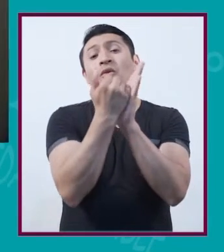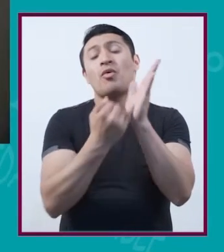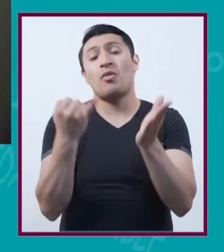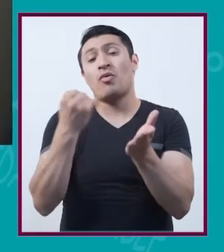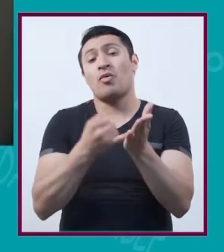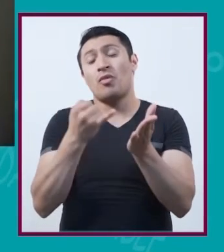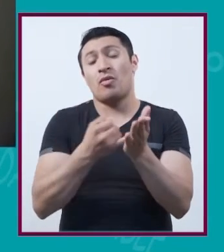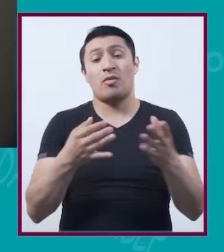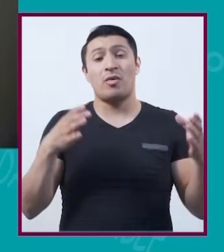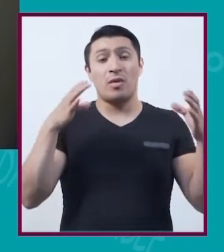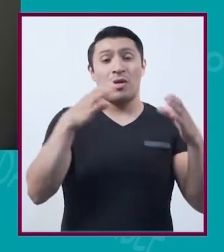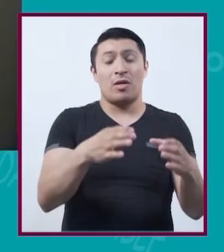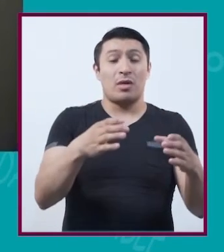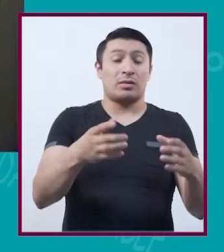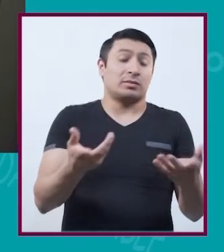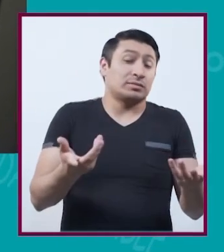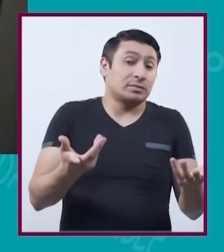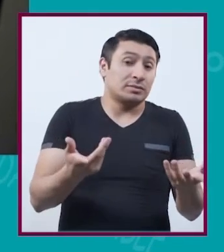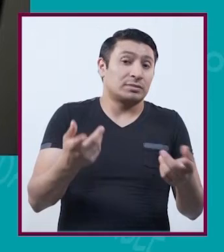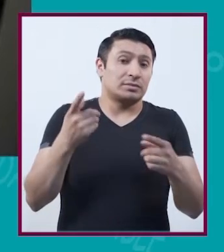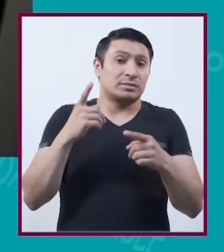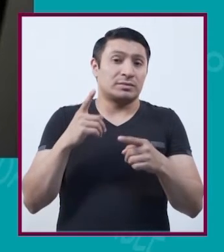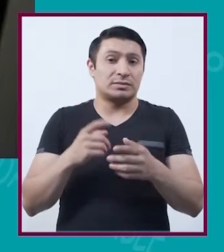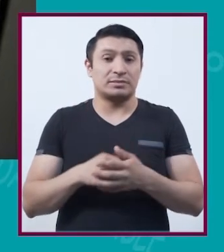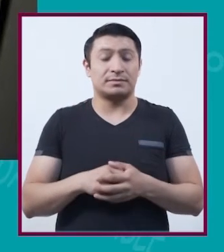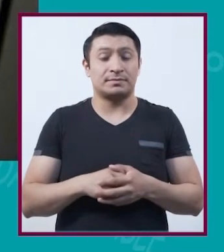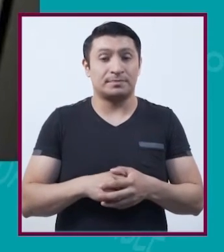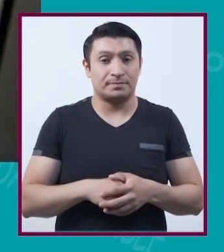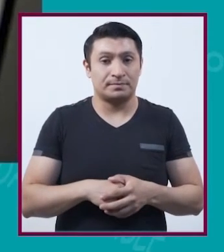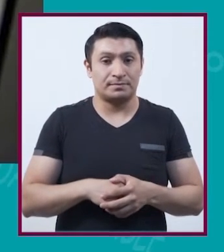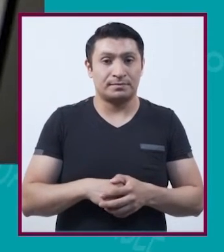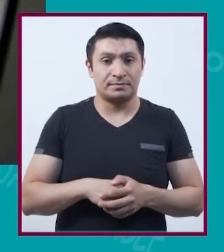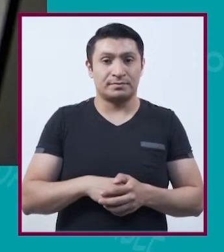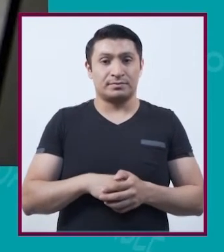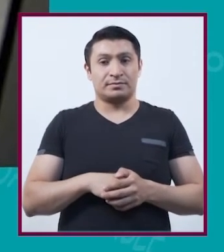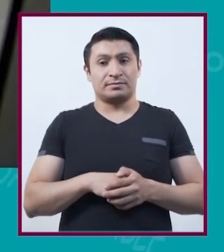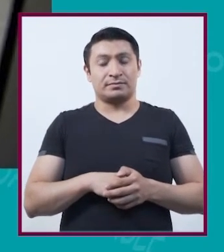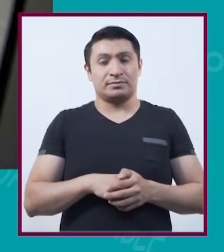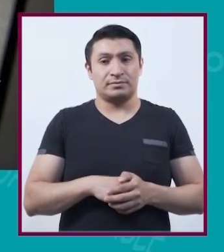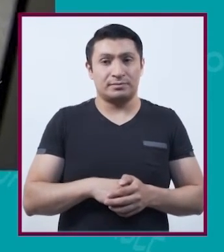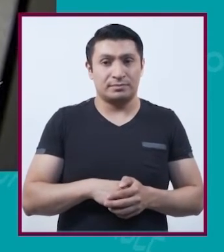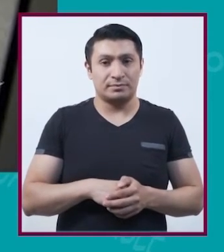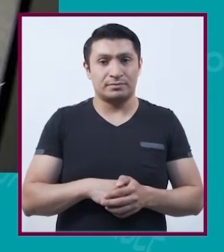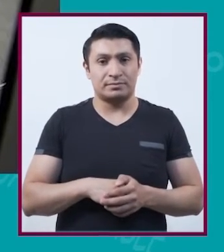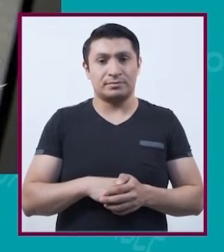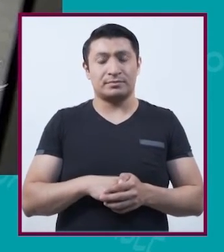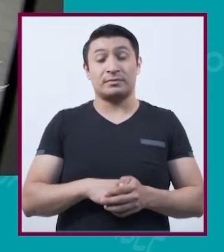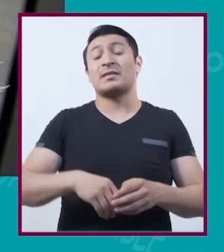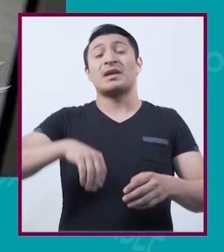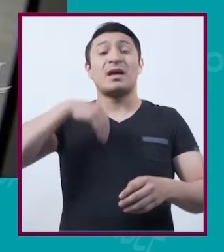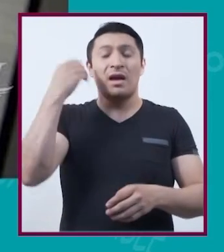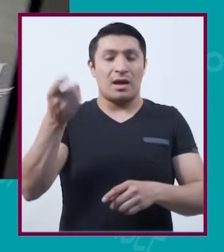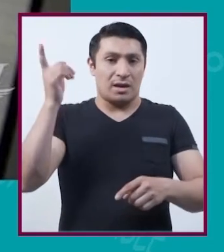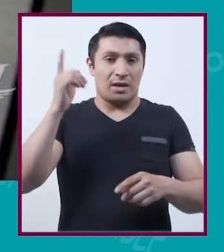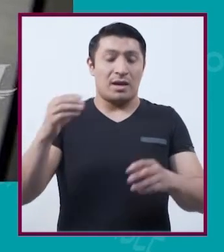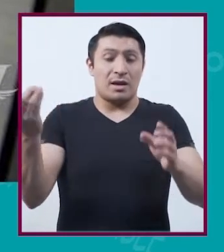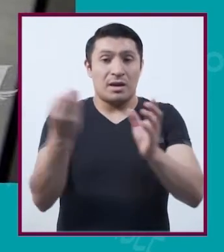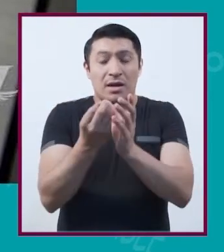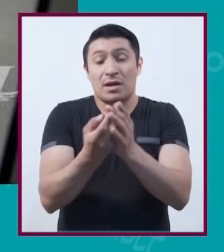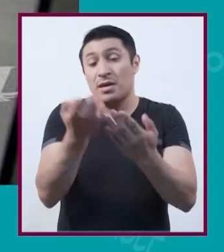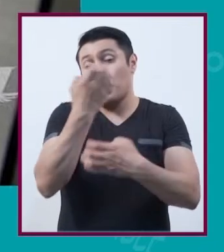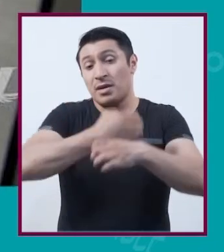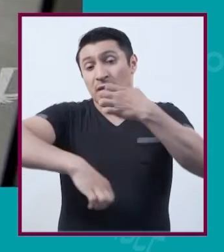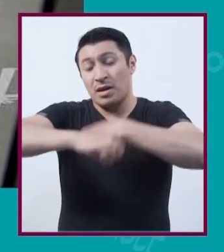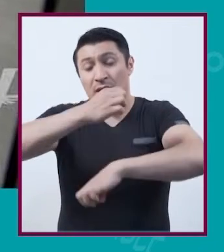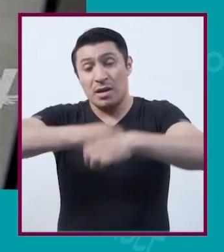se caracterizó por la reducción de impuestos a los sectores de altos ingresos, la tendencia a depender de la recaudación indirecta,